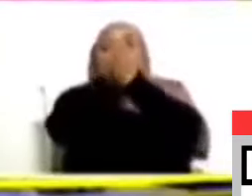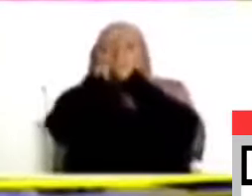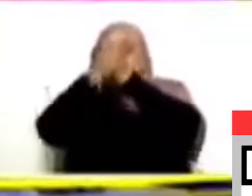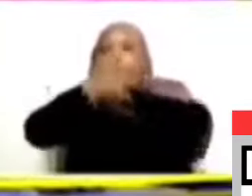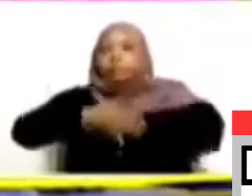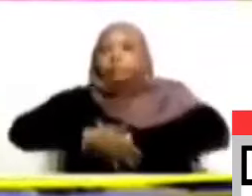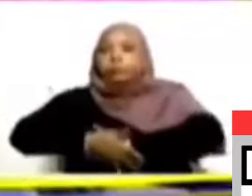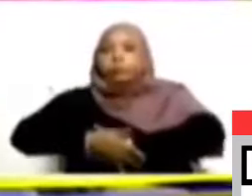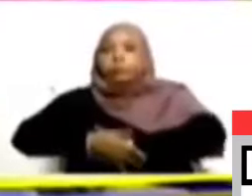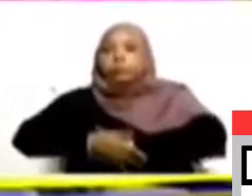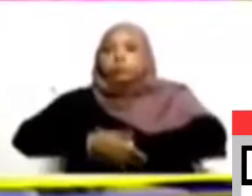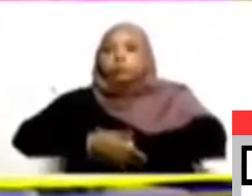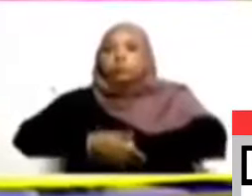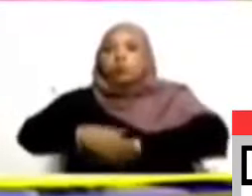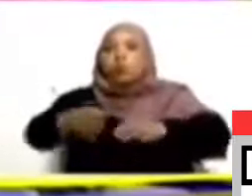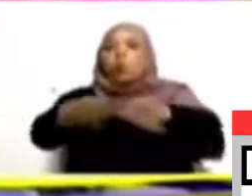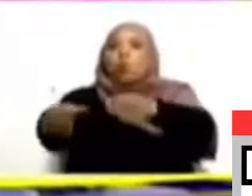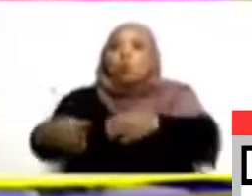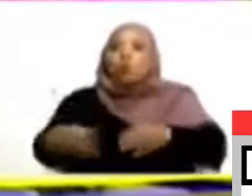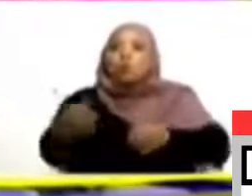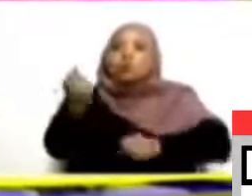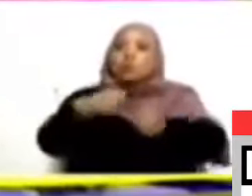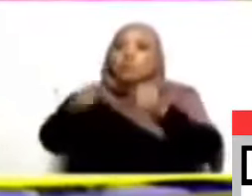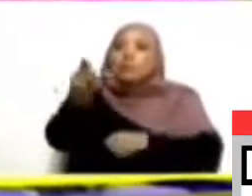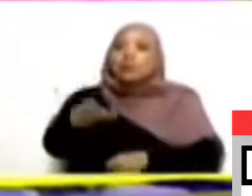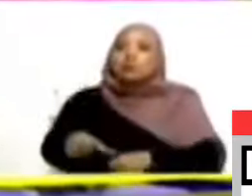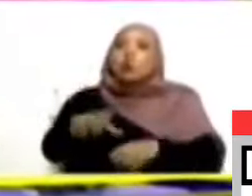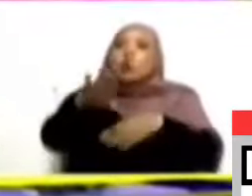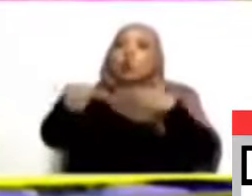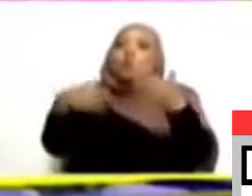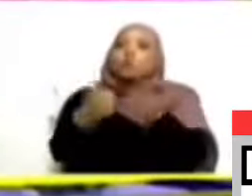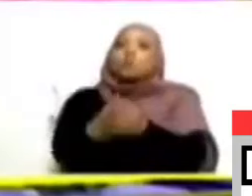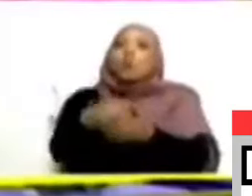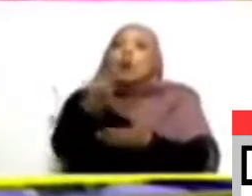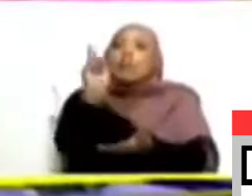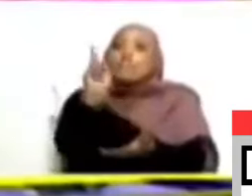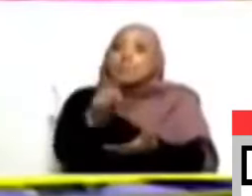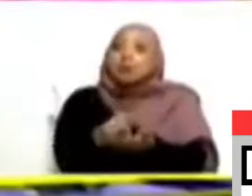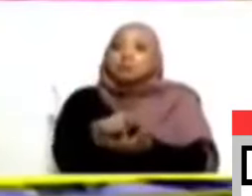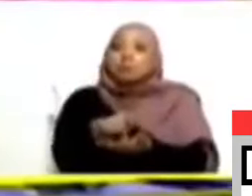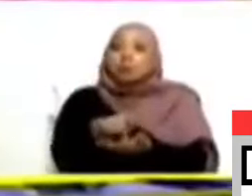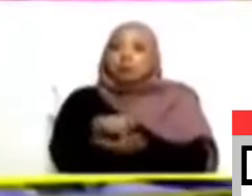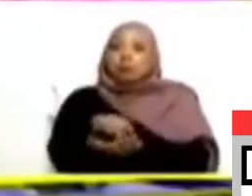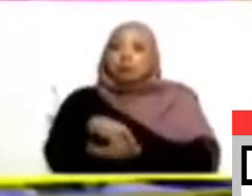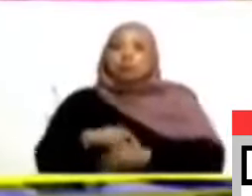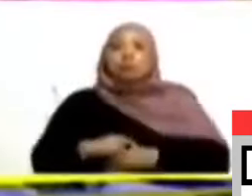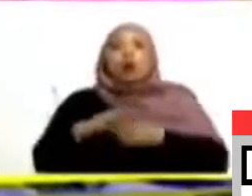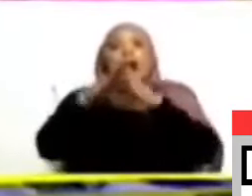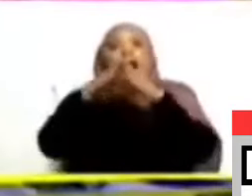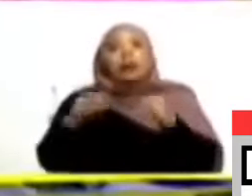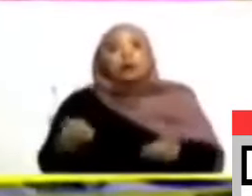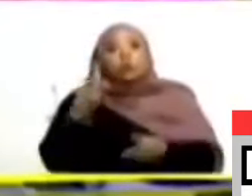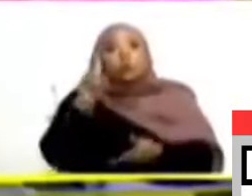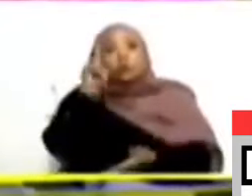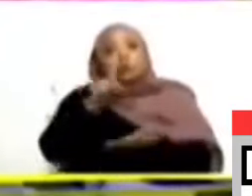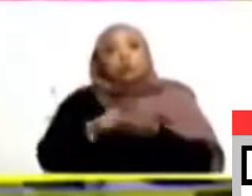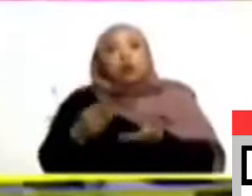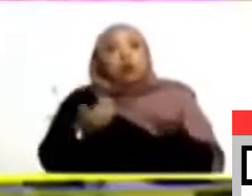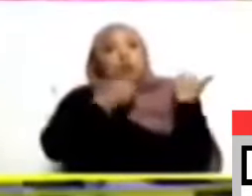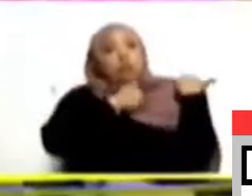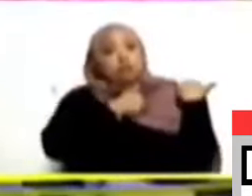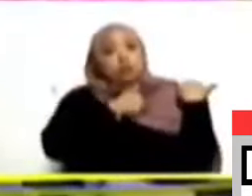desmantelados, convictos y confesos a todos los partícipes, a todos los